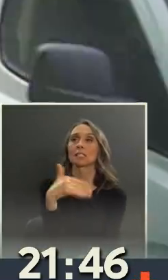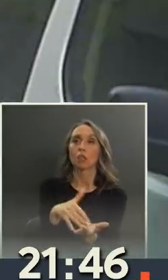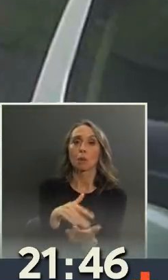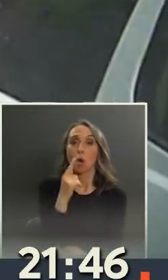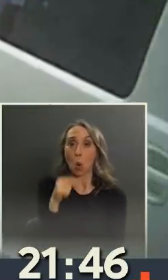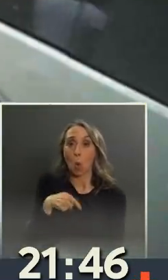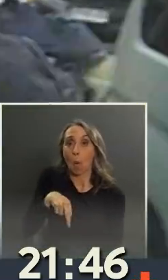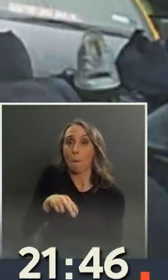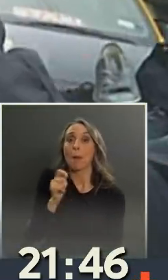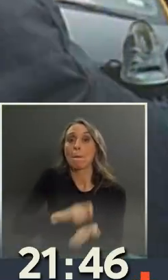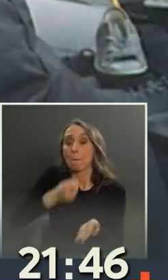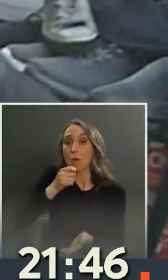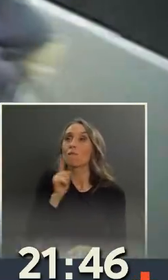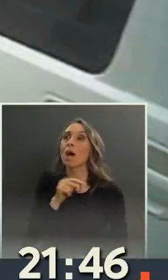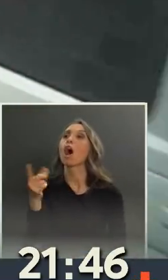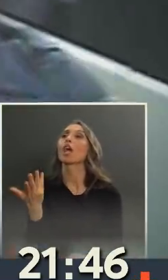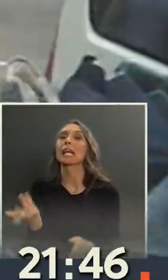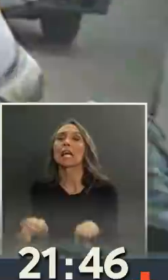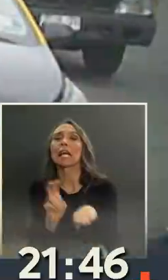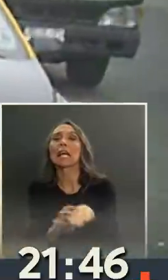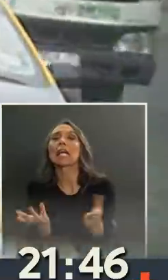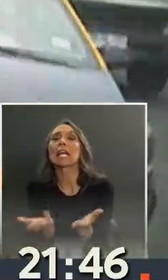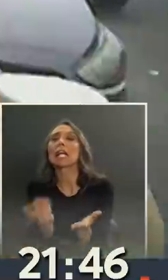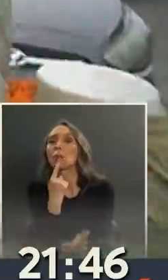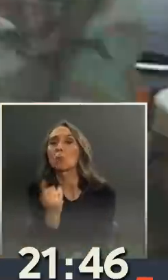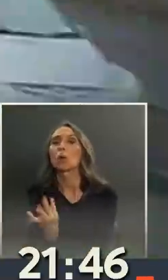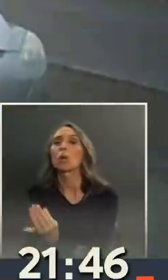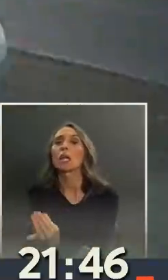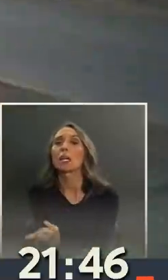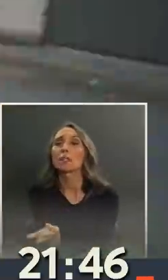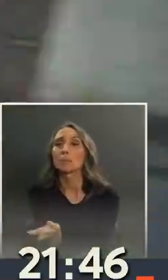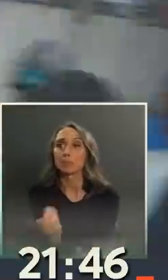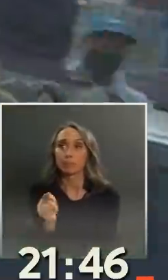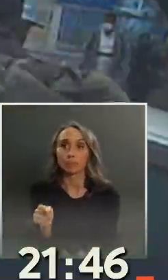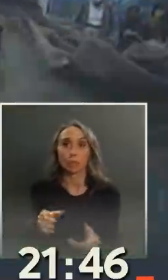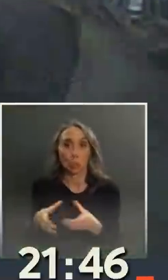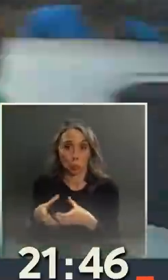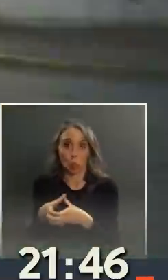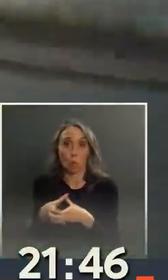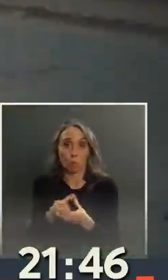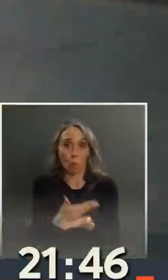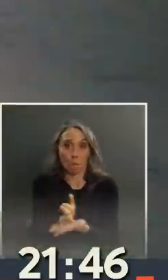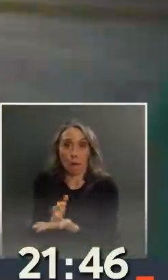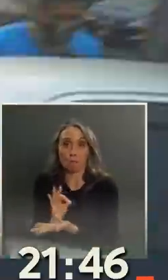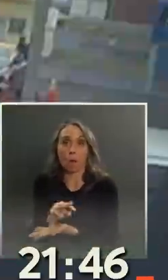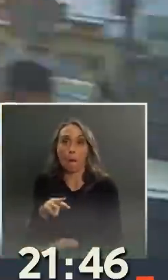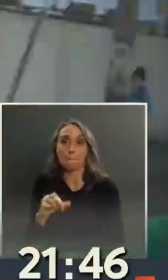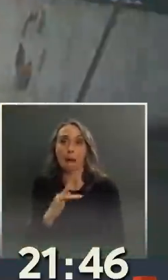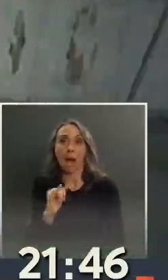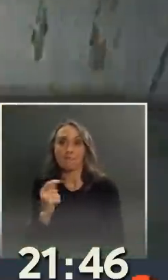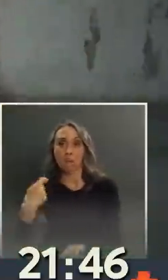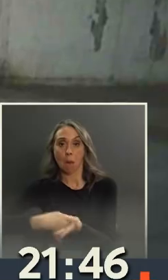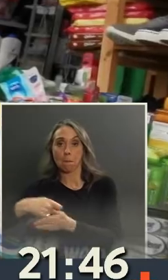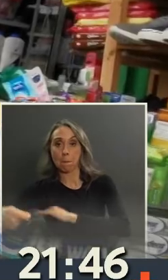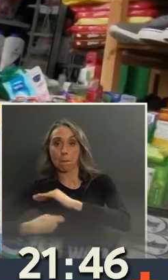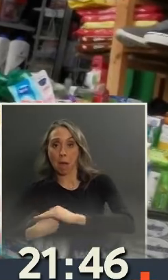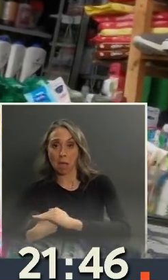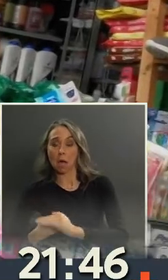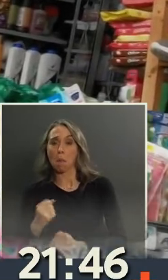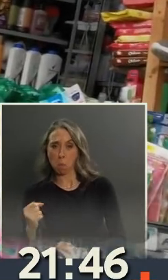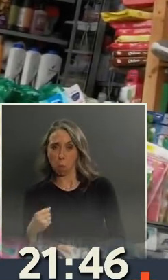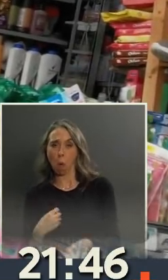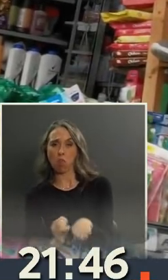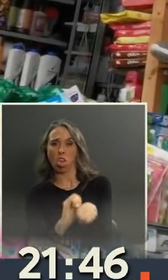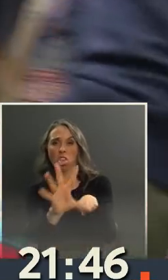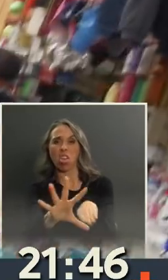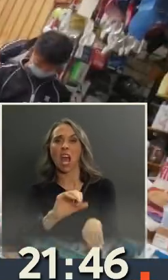¿Ah? ¿A dónde va? ¿En qué va? Y aquí, mafias organizadas ofrecen servicios hasta Santiago, aunque en